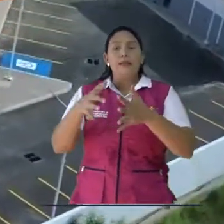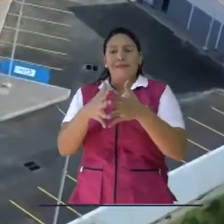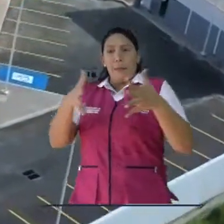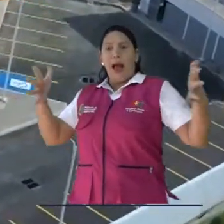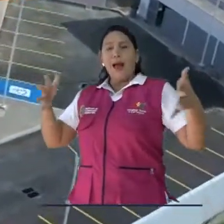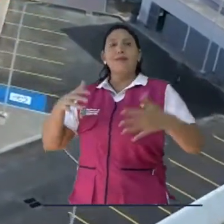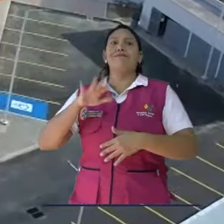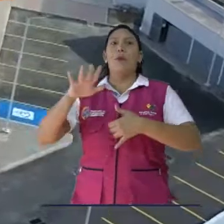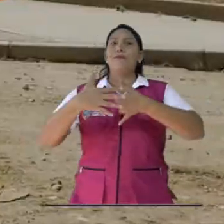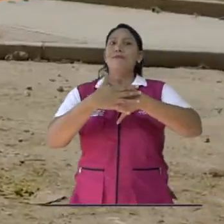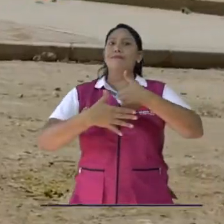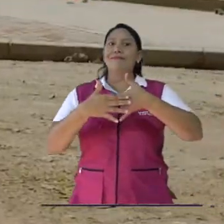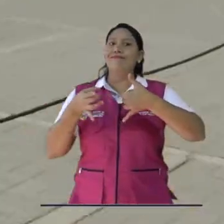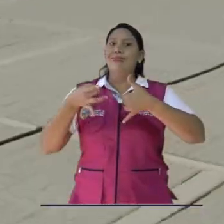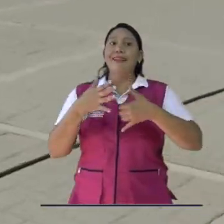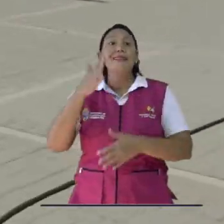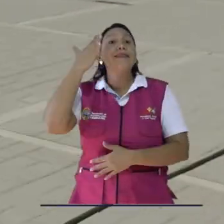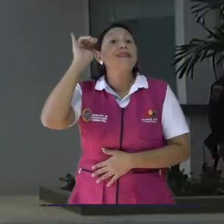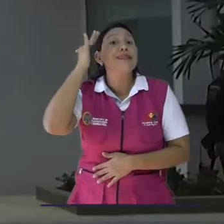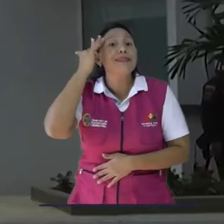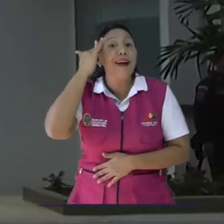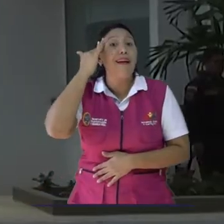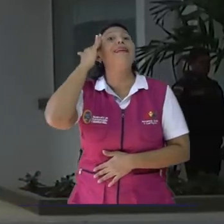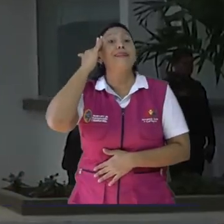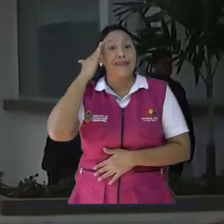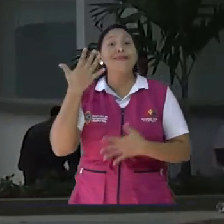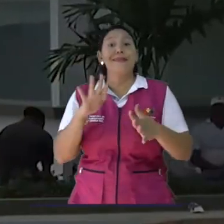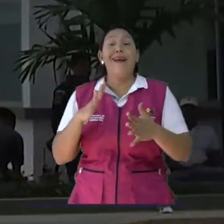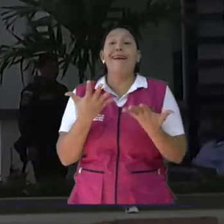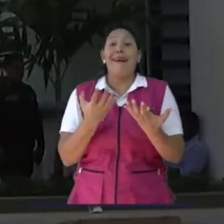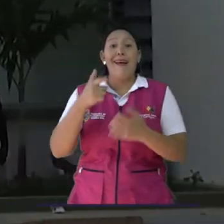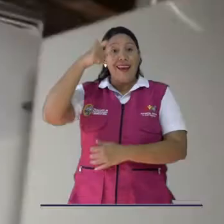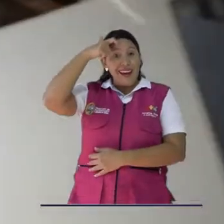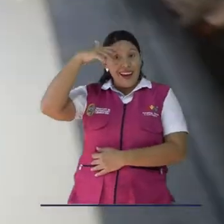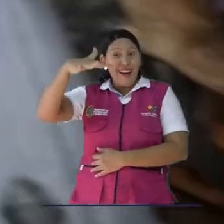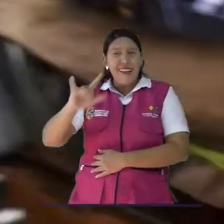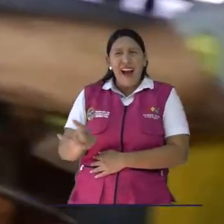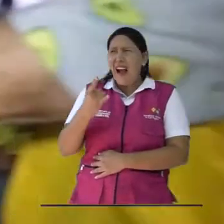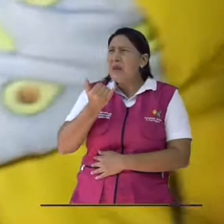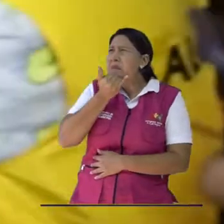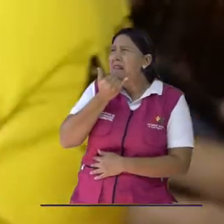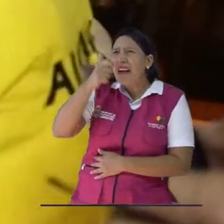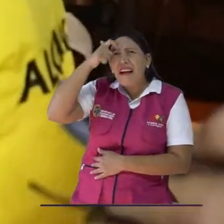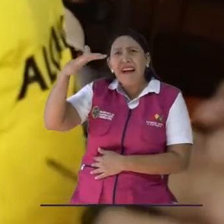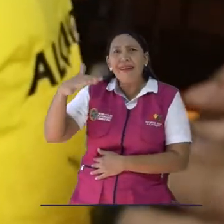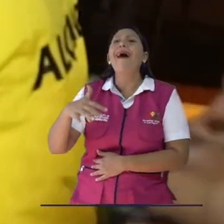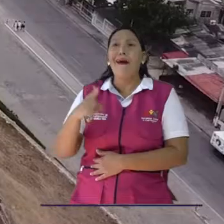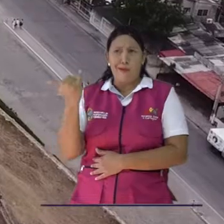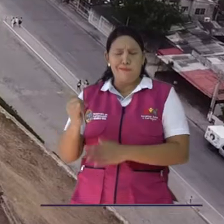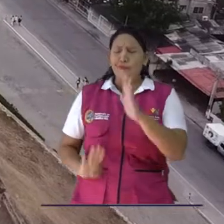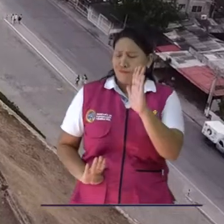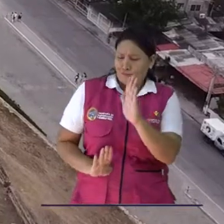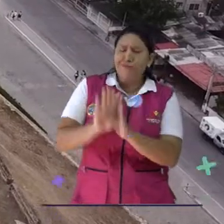Pozón, la más grande del país. Así que ya sabes, la próxima vez que te pregunten qué está haciendo el tractor, no dudes en